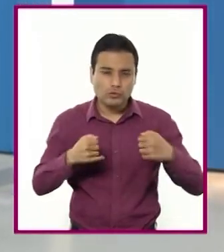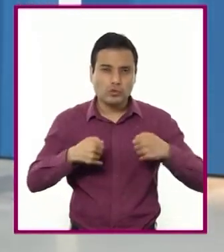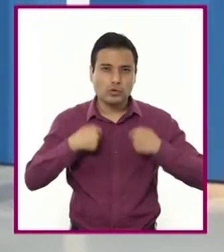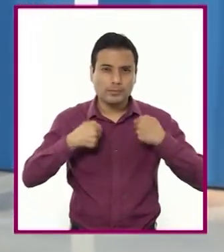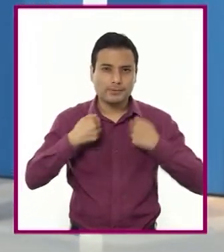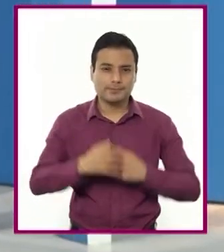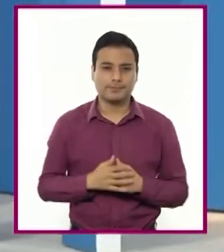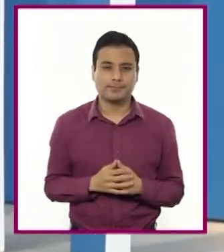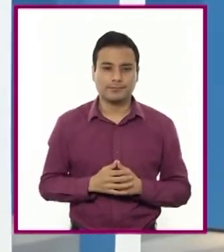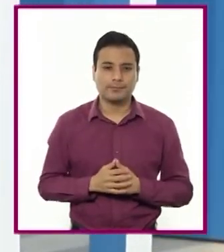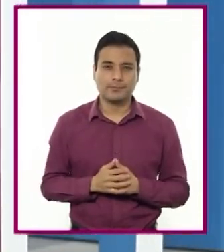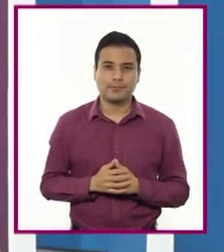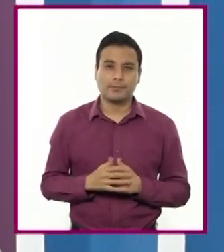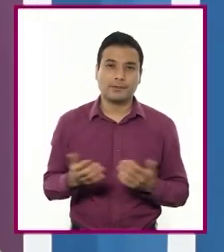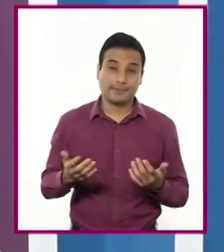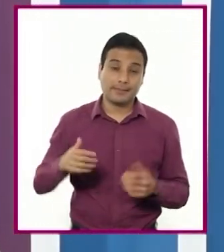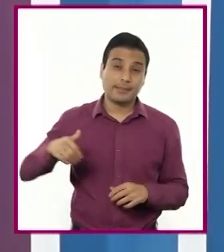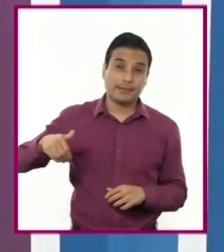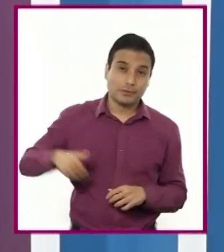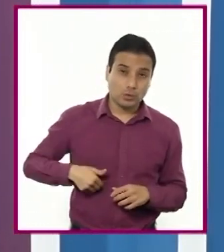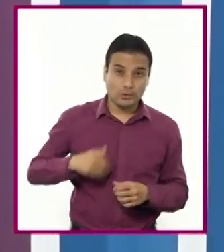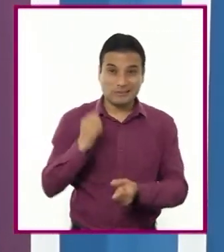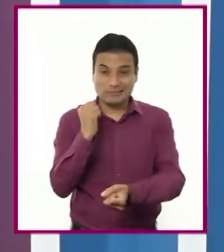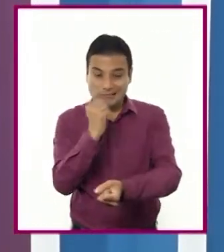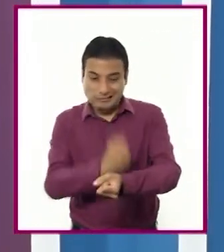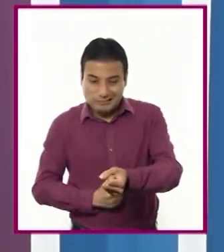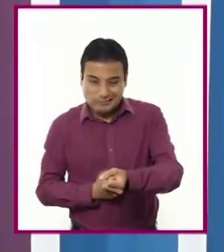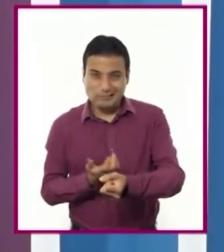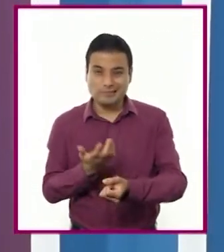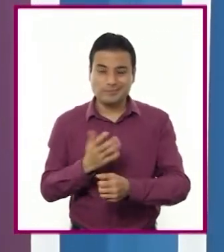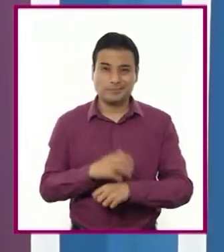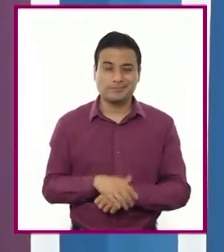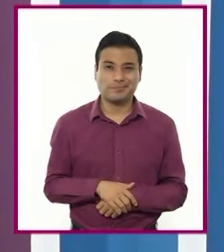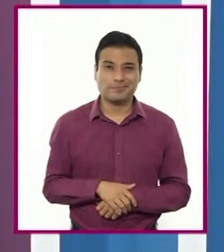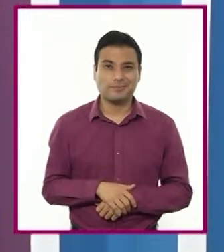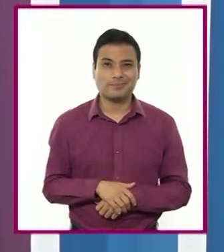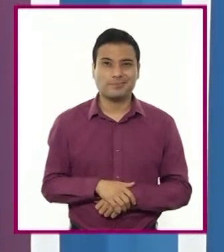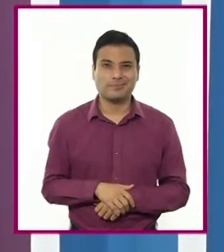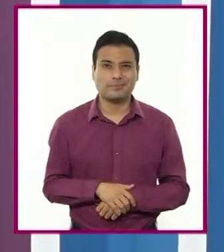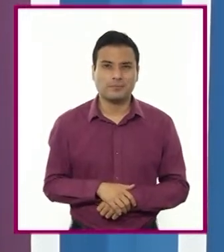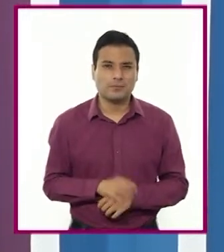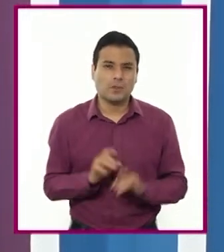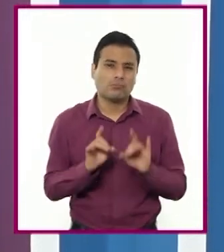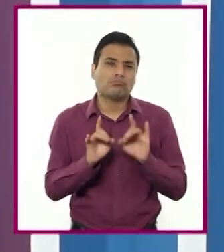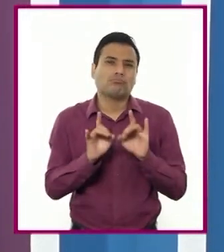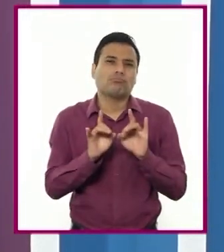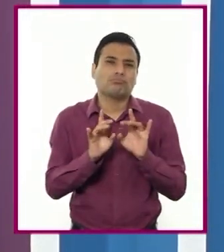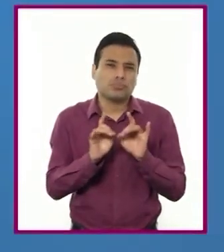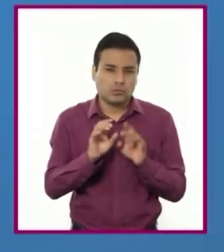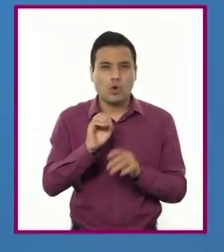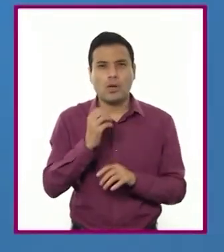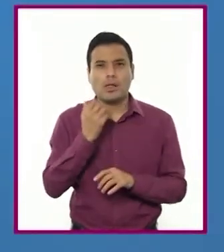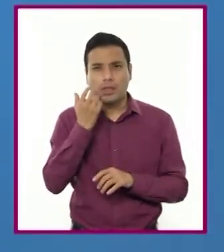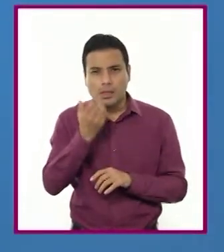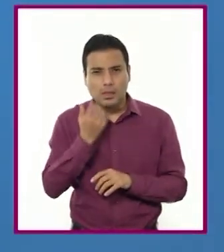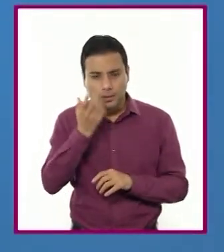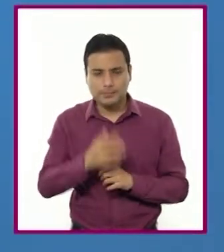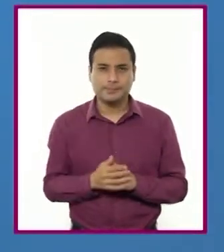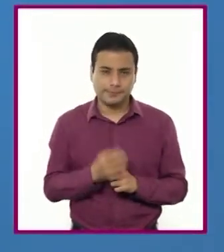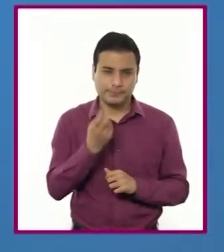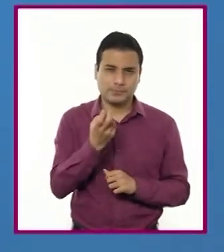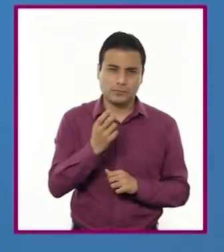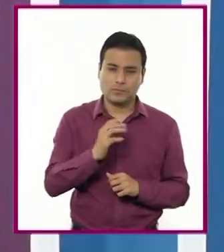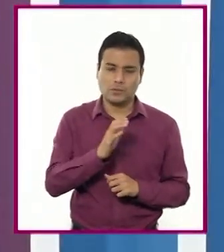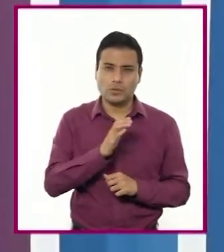Lesiones y traumatismos es una de ellas. Las lesiones y traumatismos no intencionados son una de las principales causas de muerte